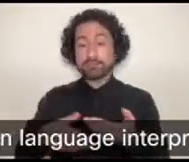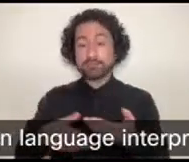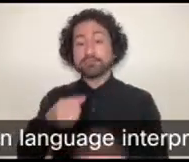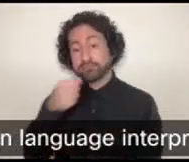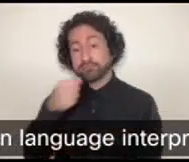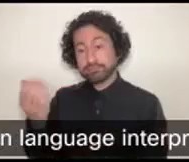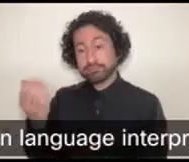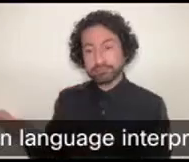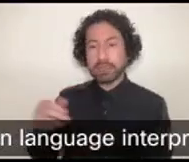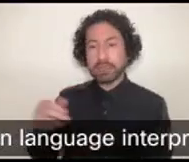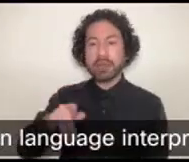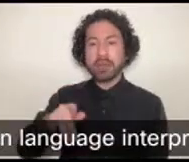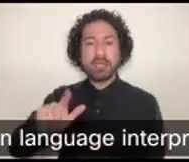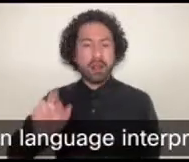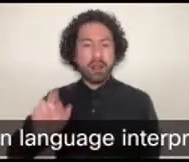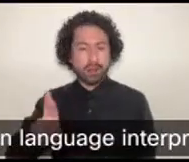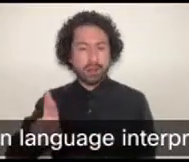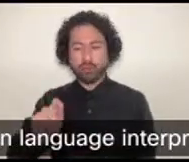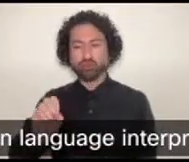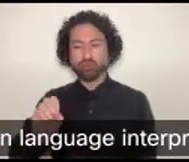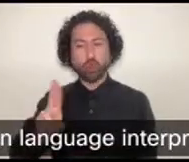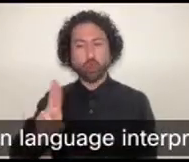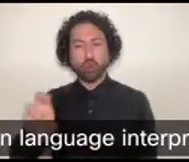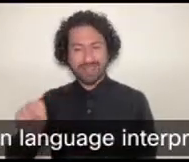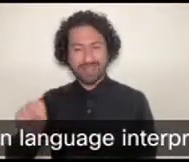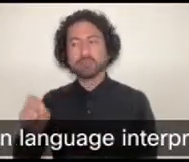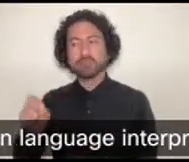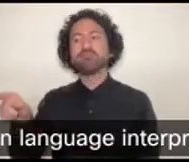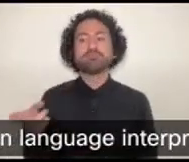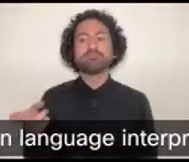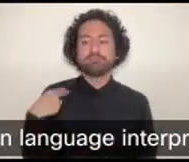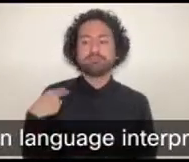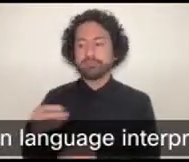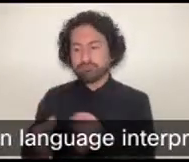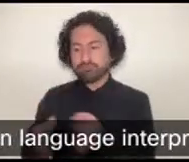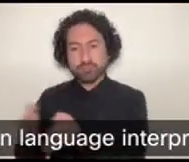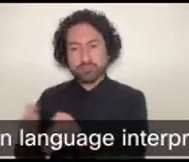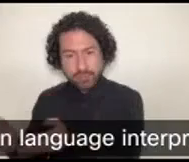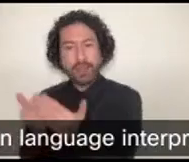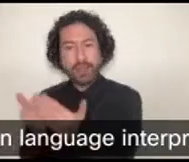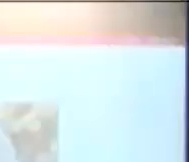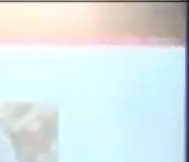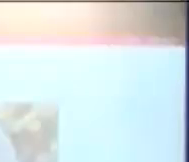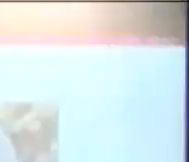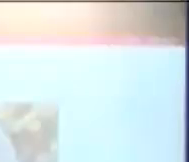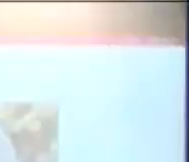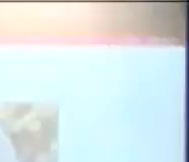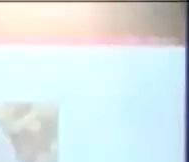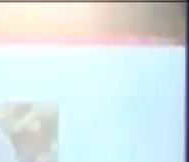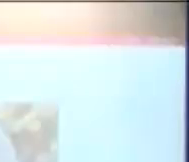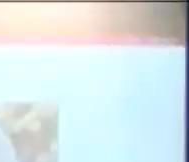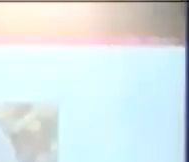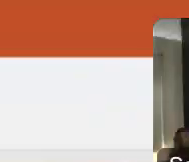a Pilar Torres, quien es jefa de la Oficina de Planeación y Estudios Sectoriales del Ministerio de Salud y Protección Social de